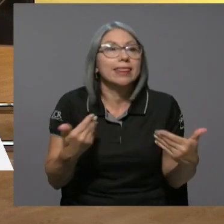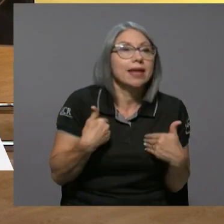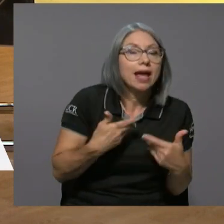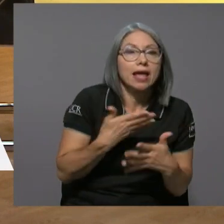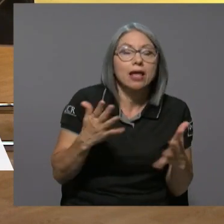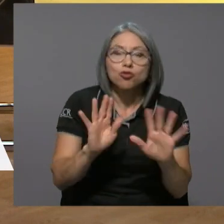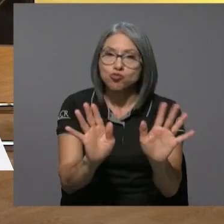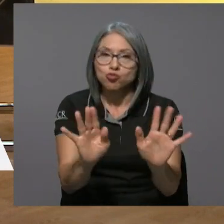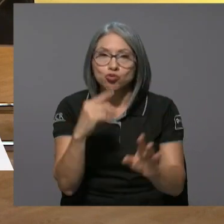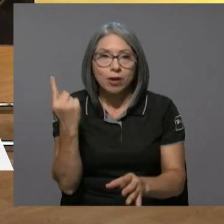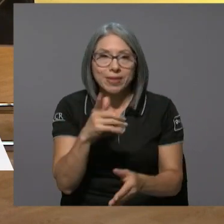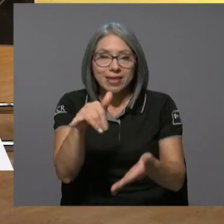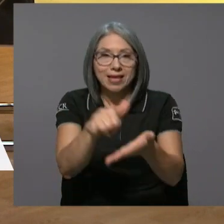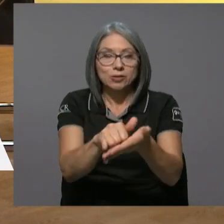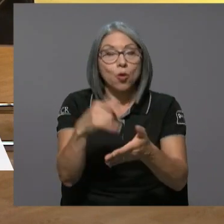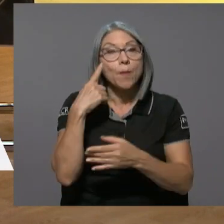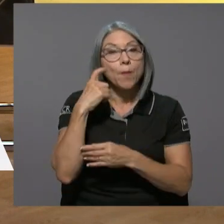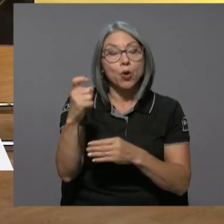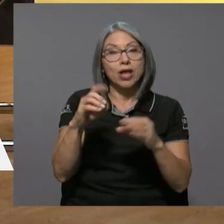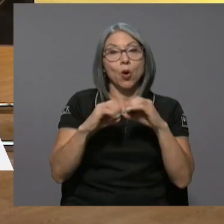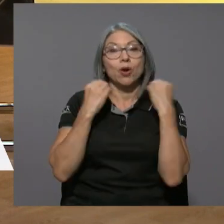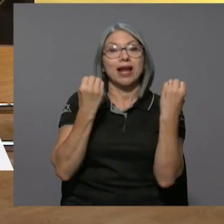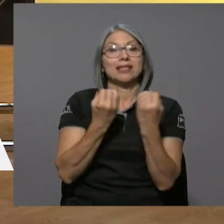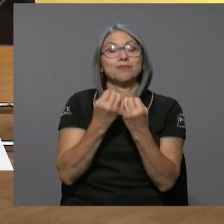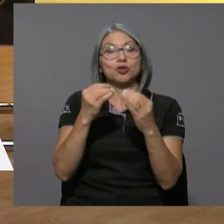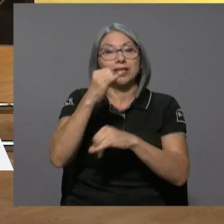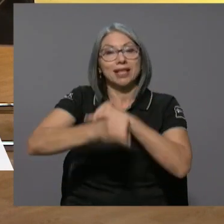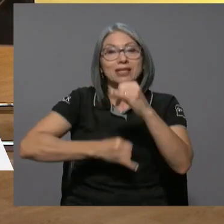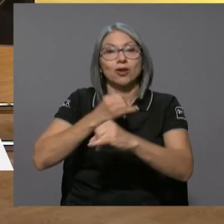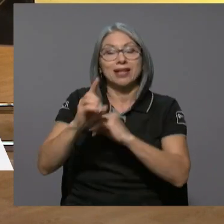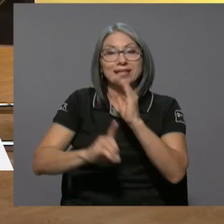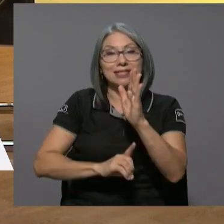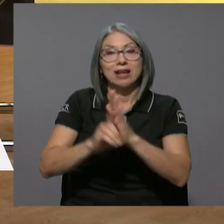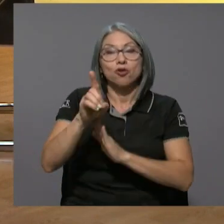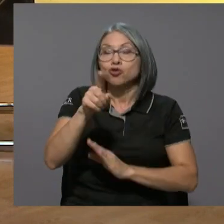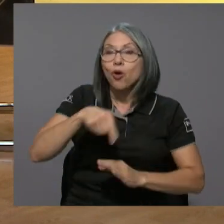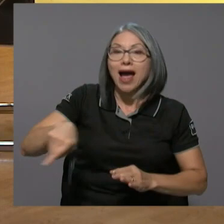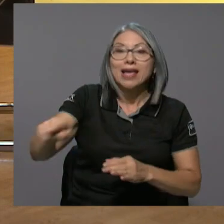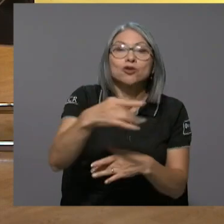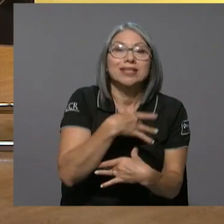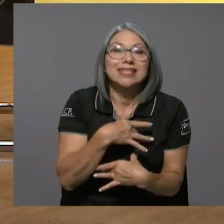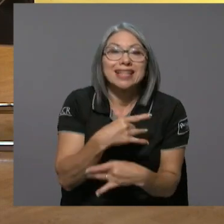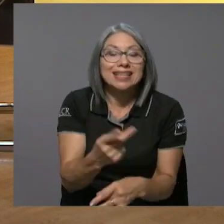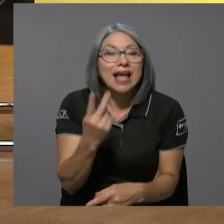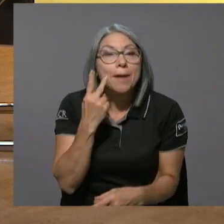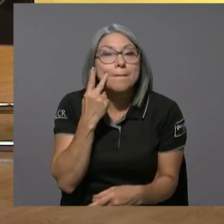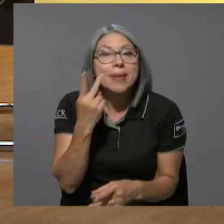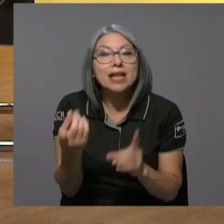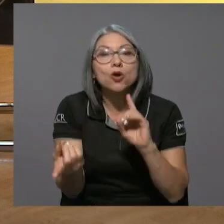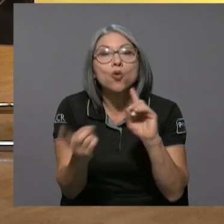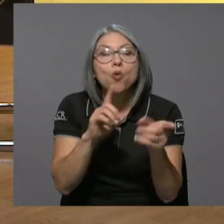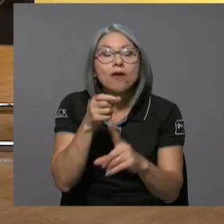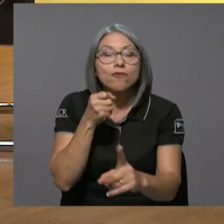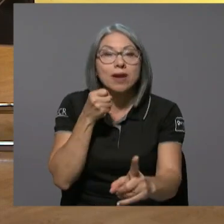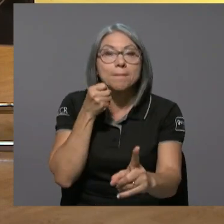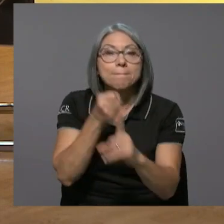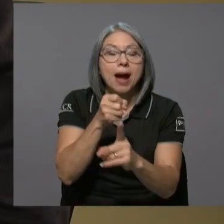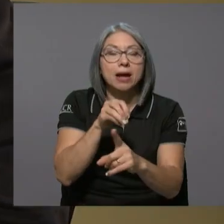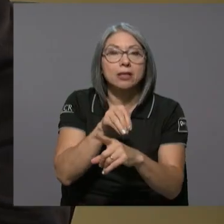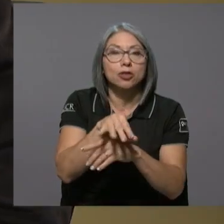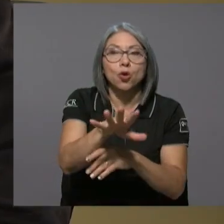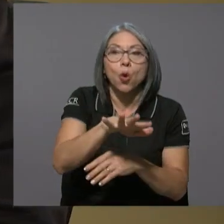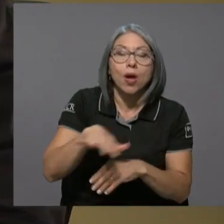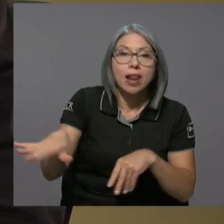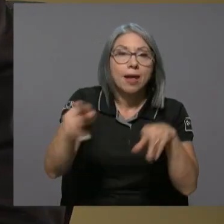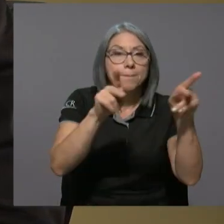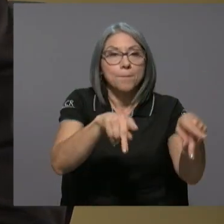en el caso de organismos internacionales de desarrollo, precisamente lo que les interesa es eso, ver el impacto que tuvo. Entonces,